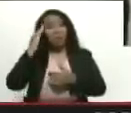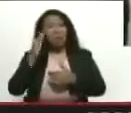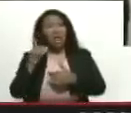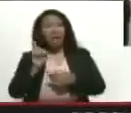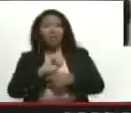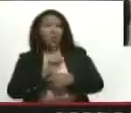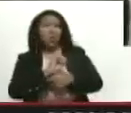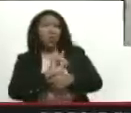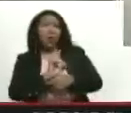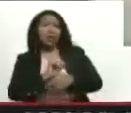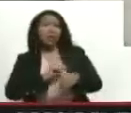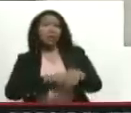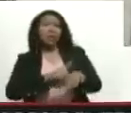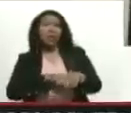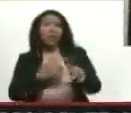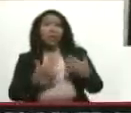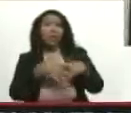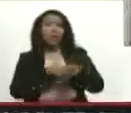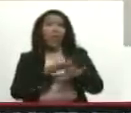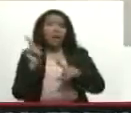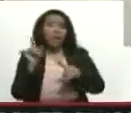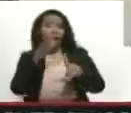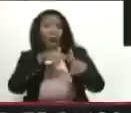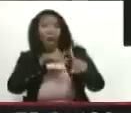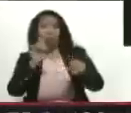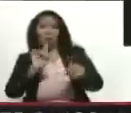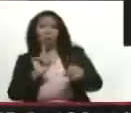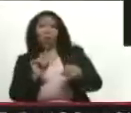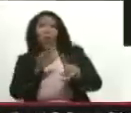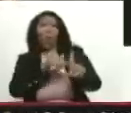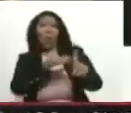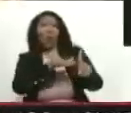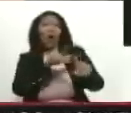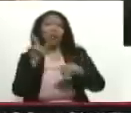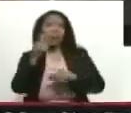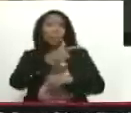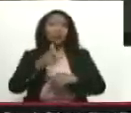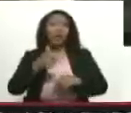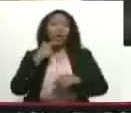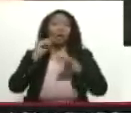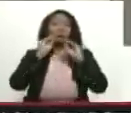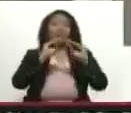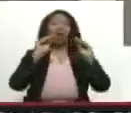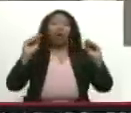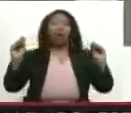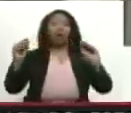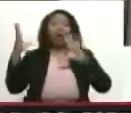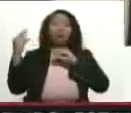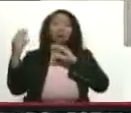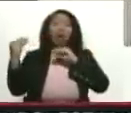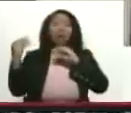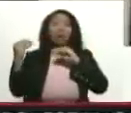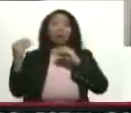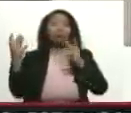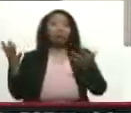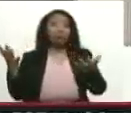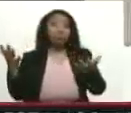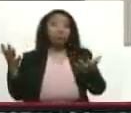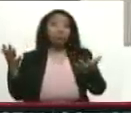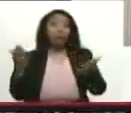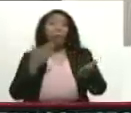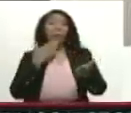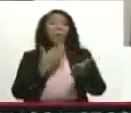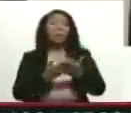no es promover ningún, claro, eso no es conspiración. Claro, eso no es conspiración, y hay gente que llaman y hablamos y